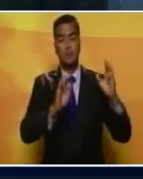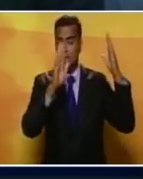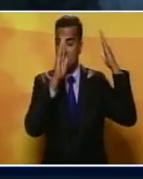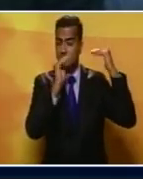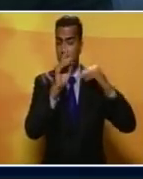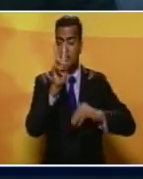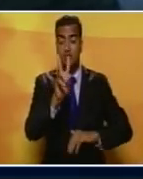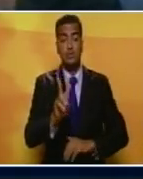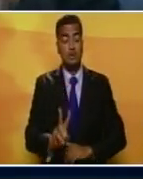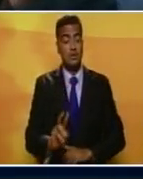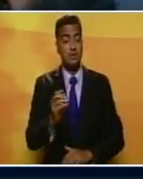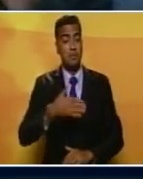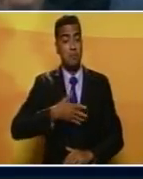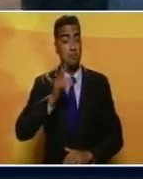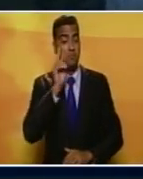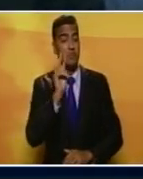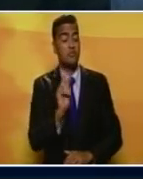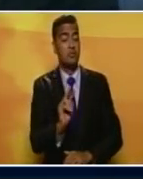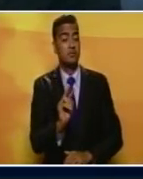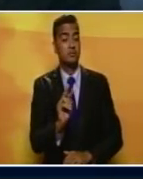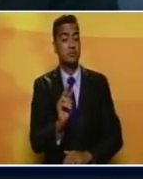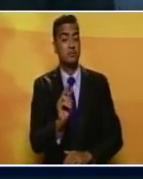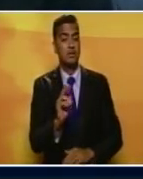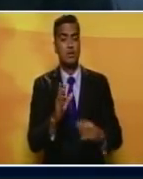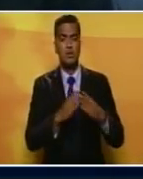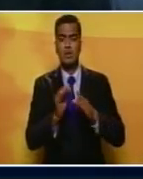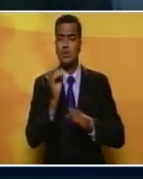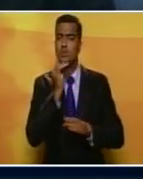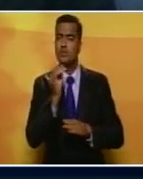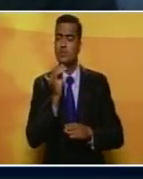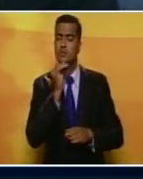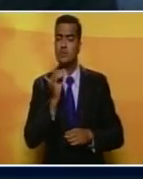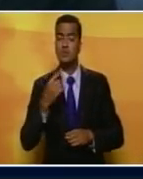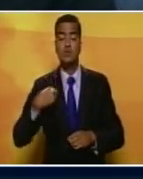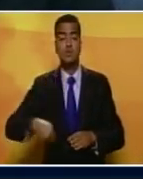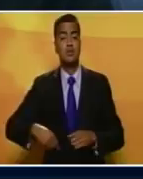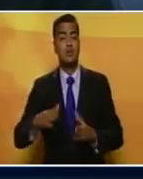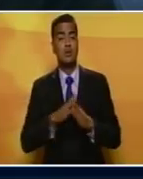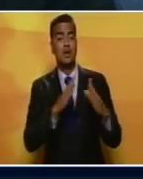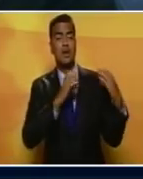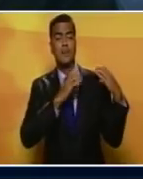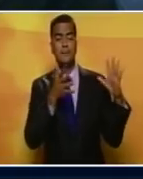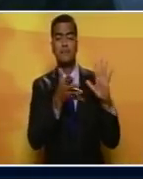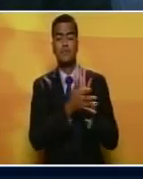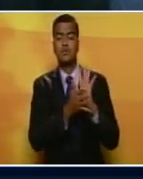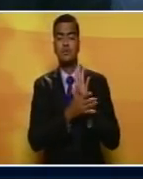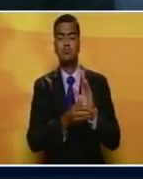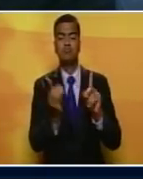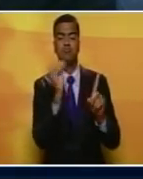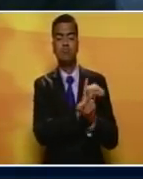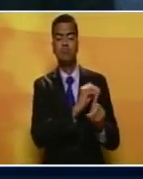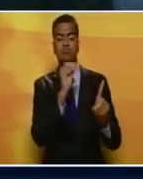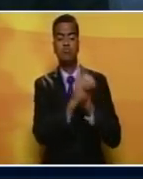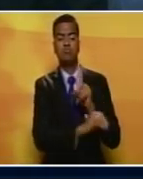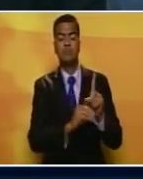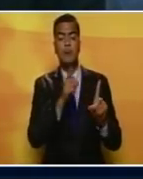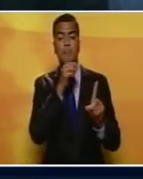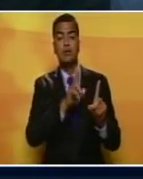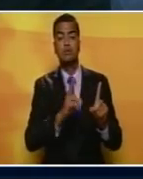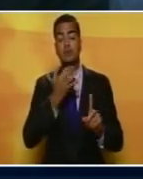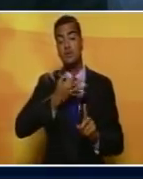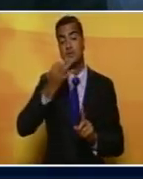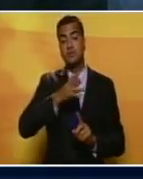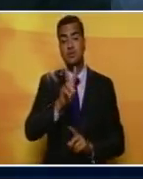Cancillería venezolana, se evidenció que las noticias e informaciones contienen una carga simbólica de descalificación y manipulación de la